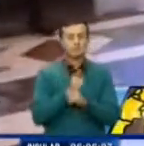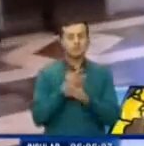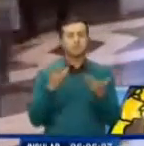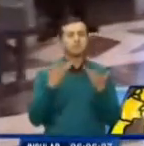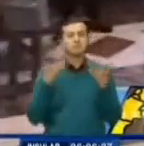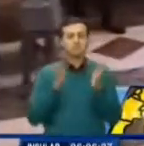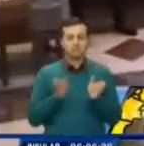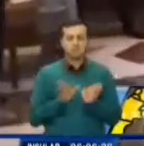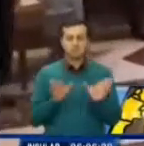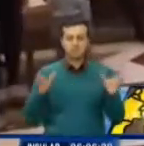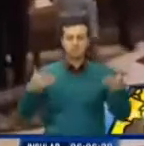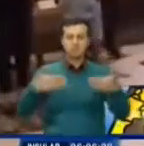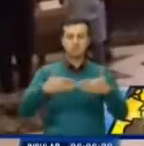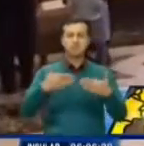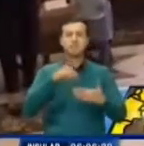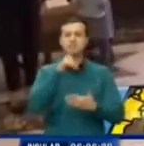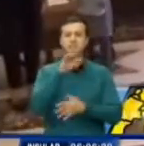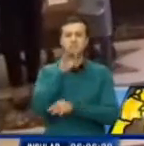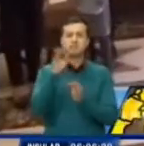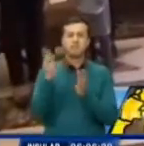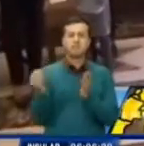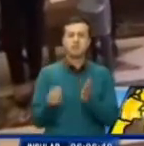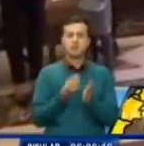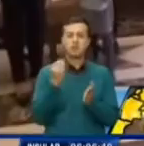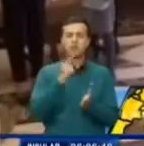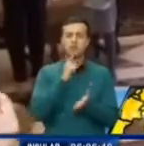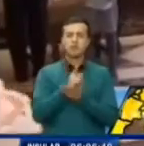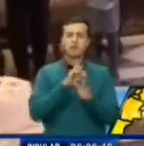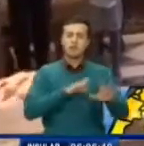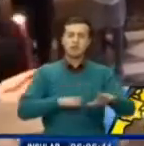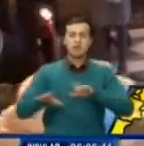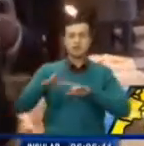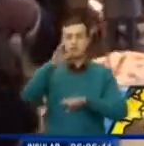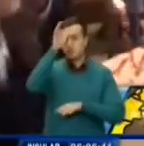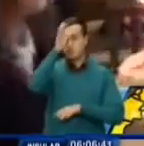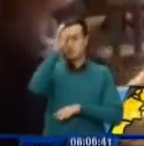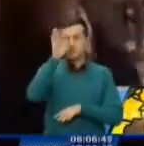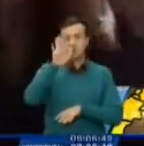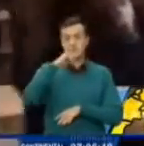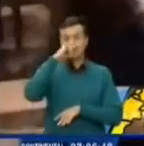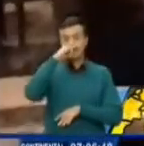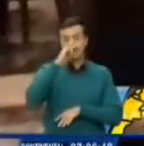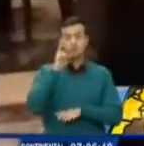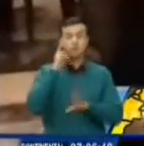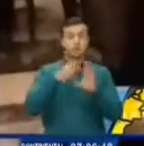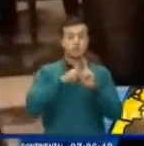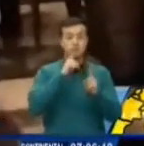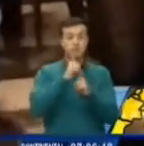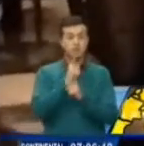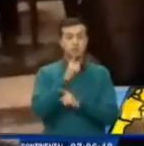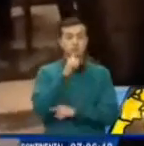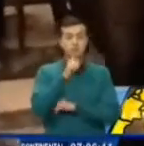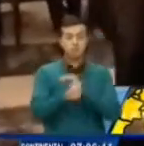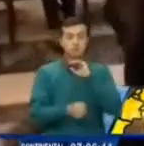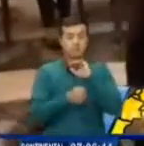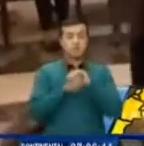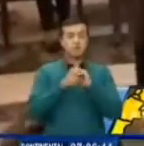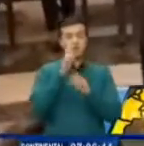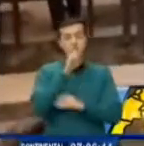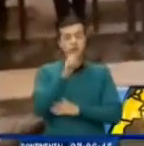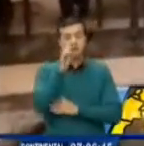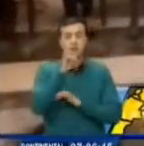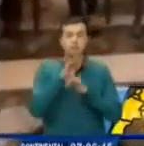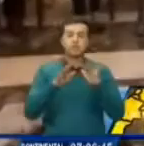un pastel y regalos de la sección juvenil del Grupo de Acción Católica. Los niños que asisten a una audiencia privada cantaron